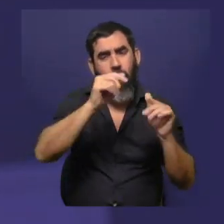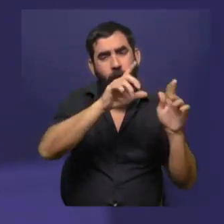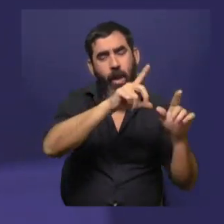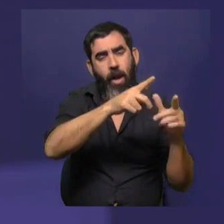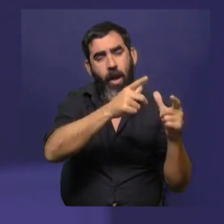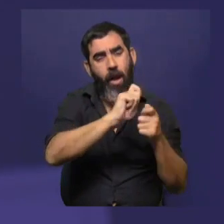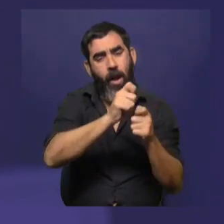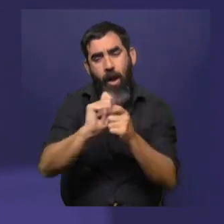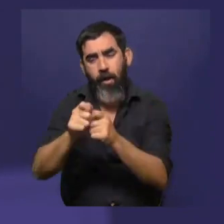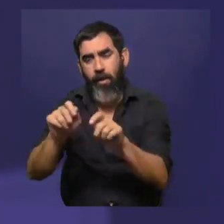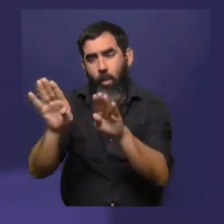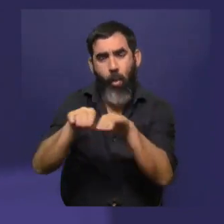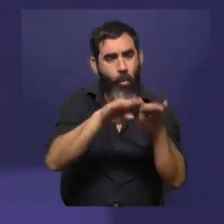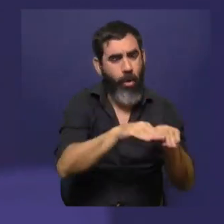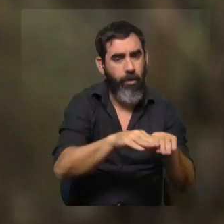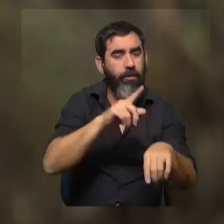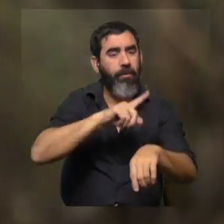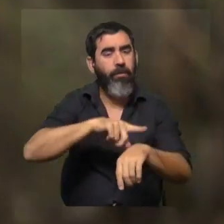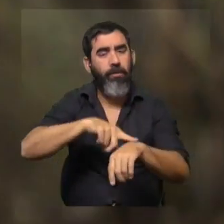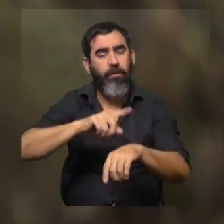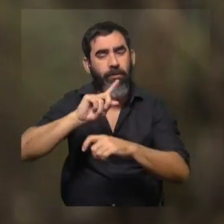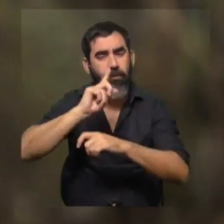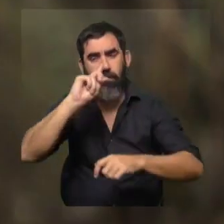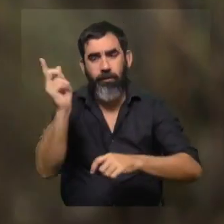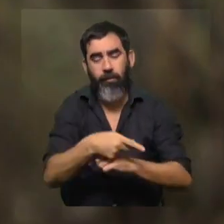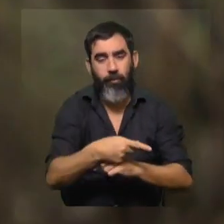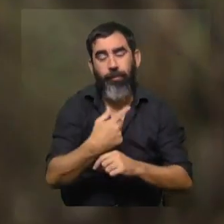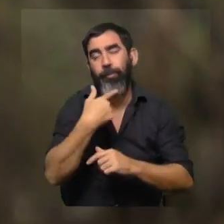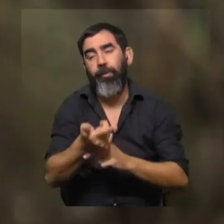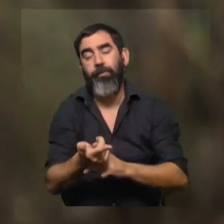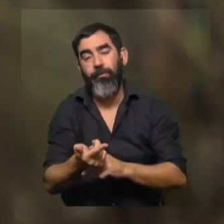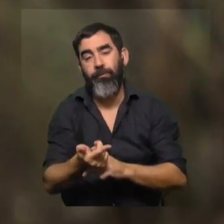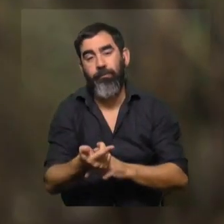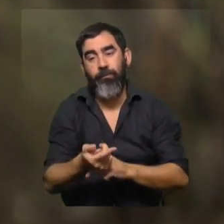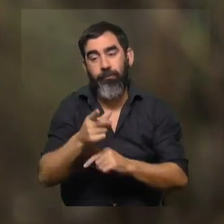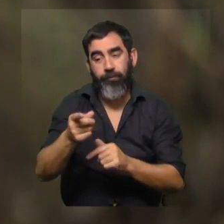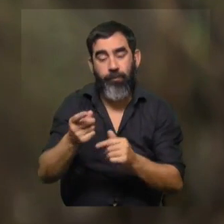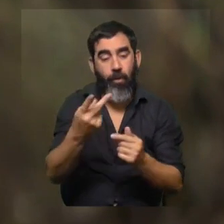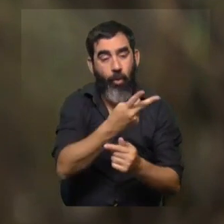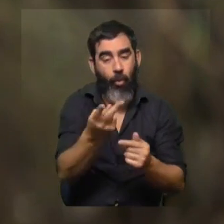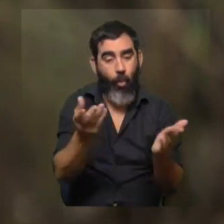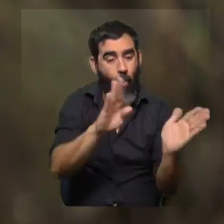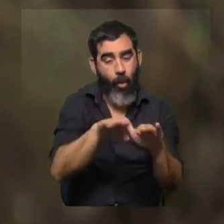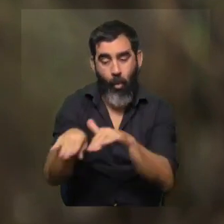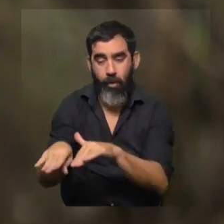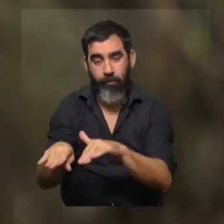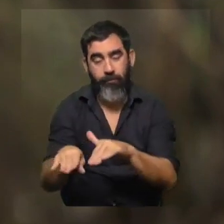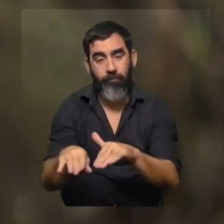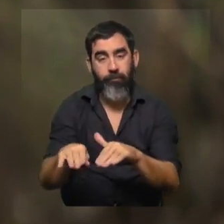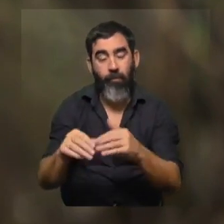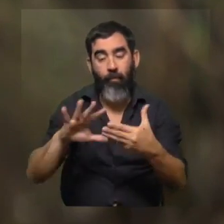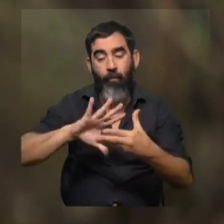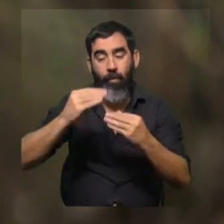y su tiempo de reacción, es decir, qué tan rápido responden, por ejemplo, a estos pares de cartas. Entonces son medidas de